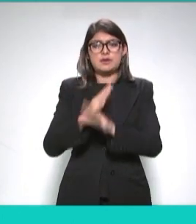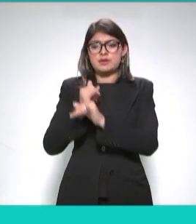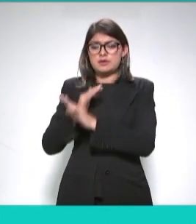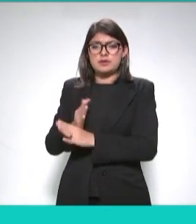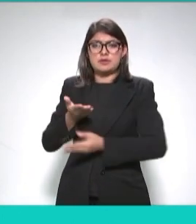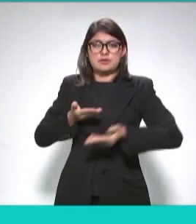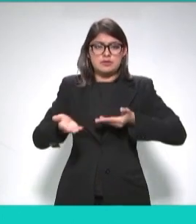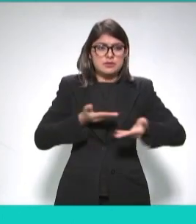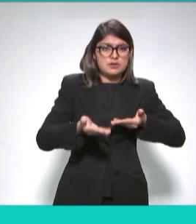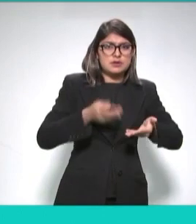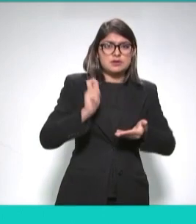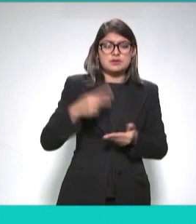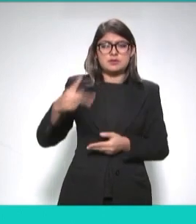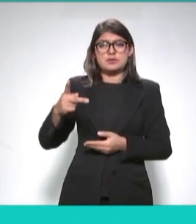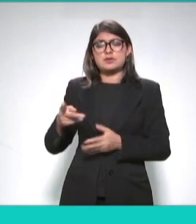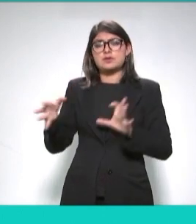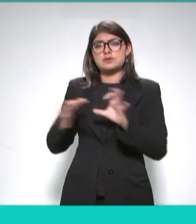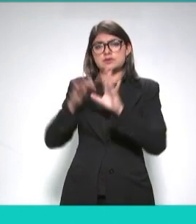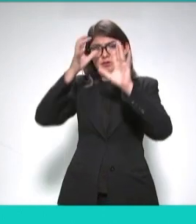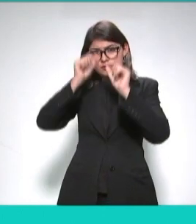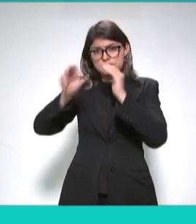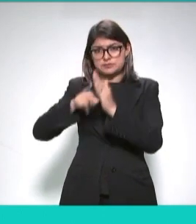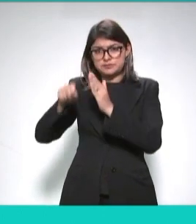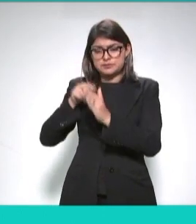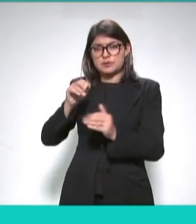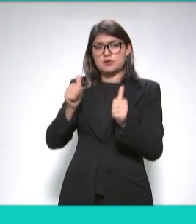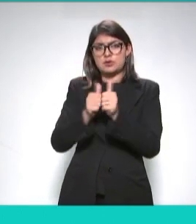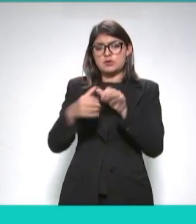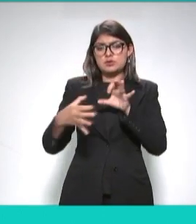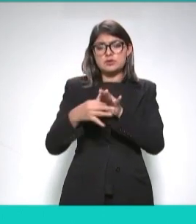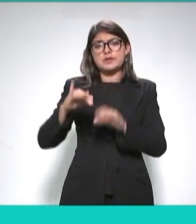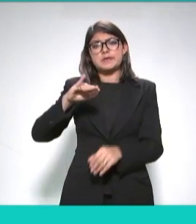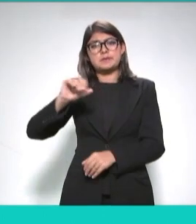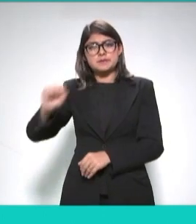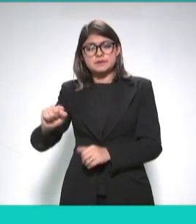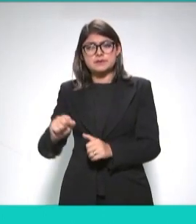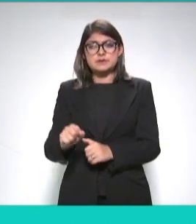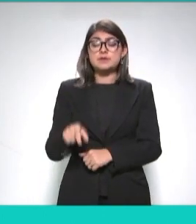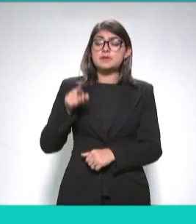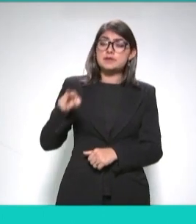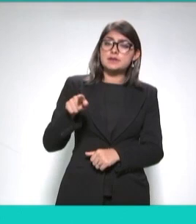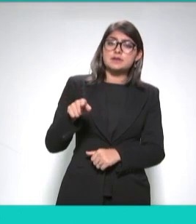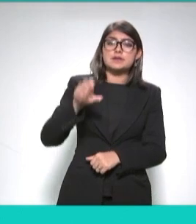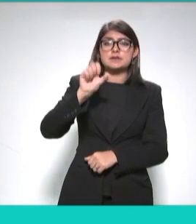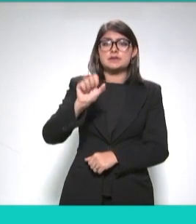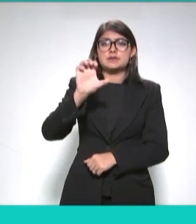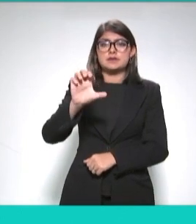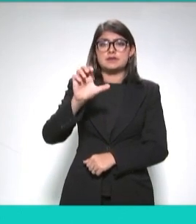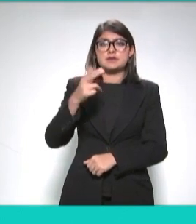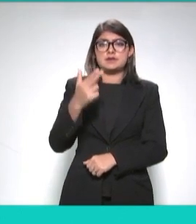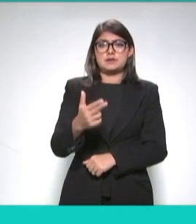entre el instituto mexicano del seguro social y la unidad de inteligencia financiera de la secretaría de hacienda y crédito público